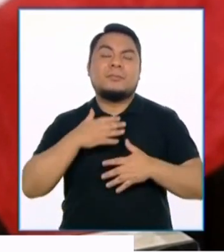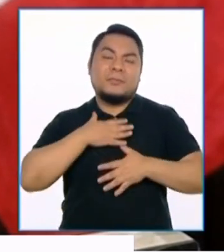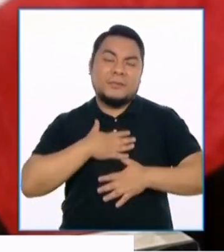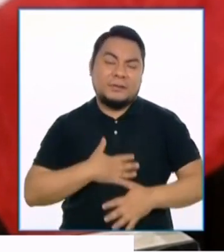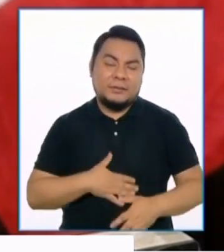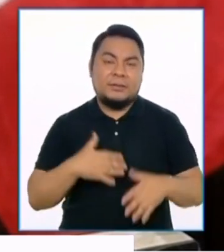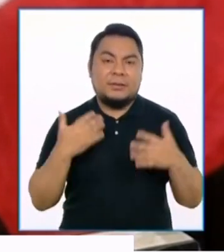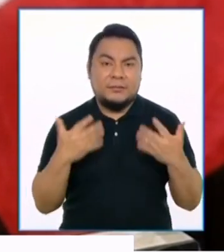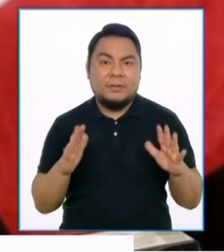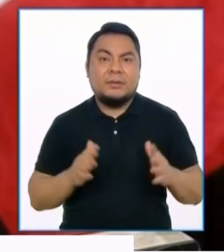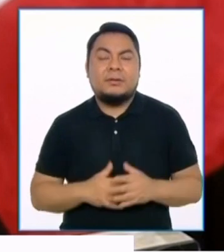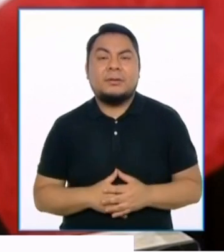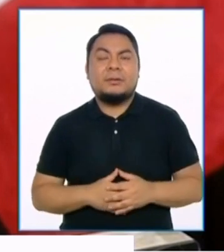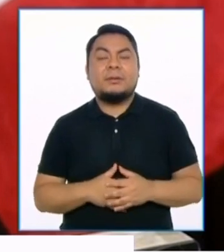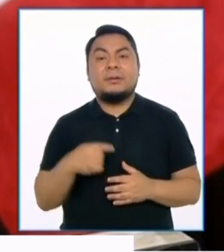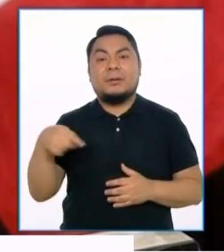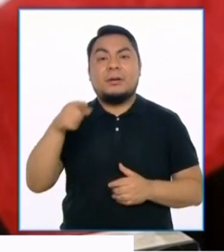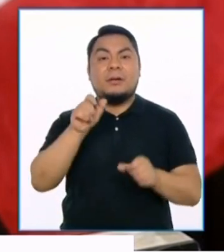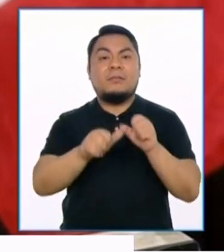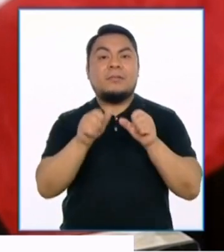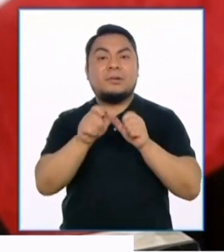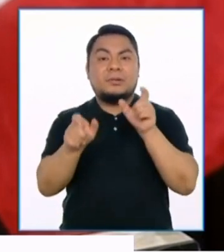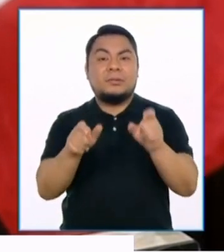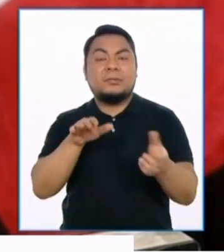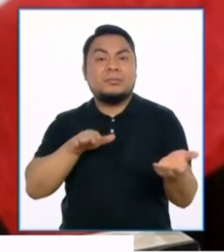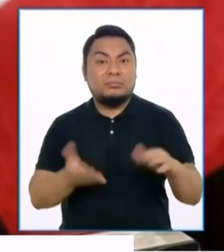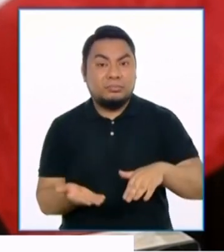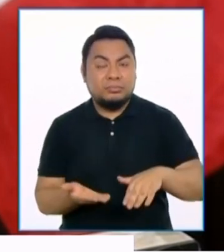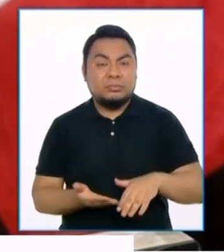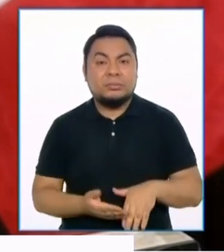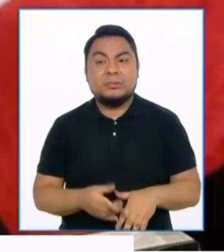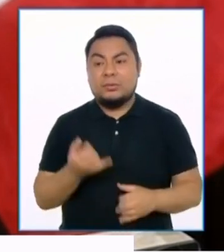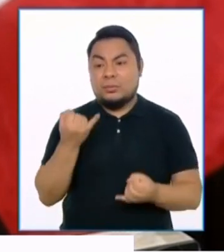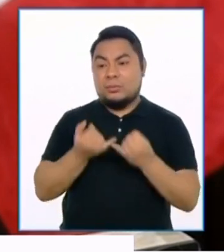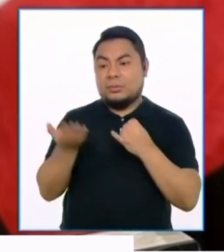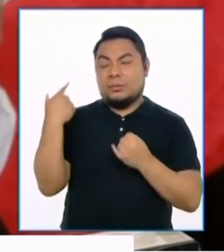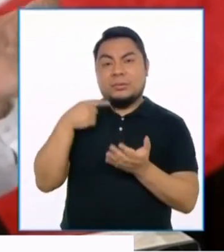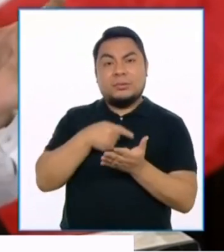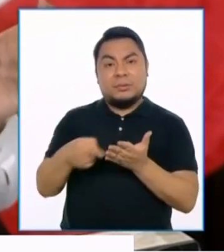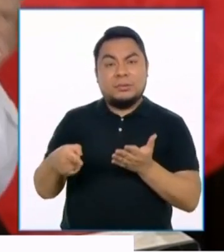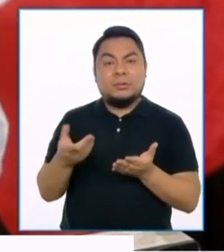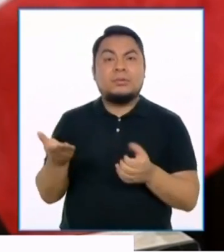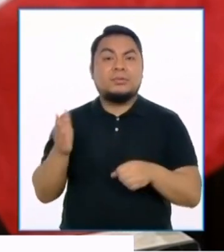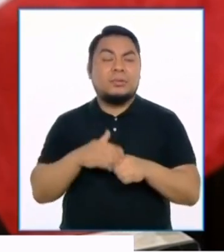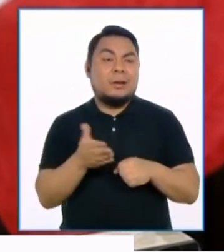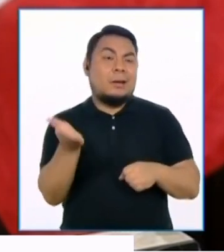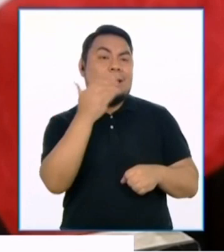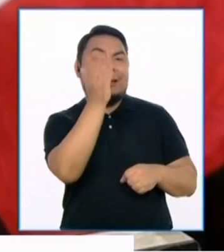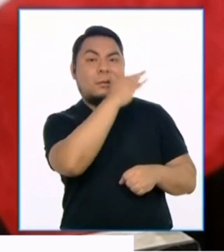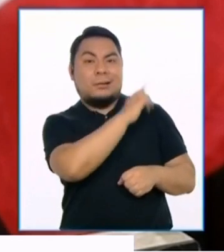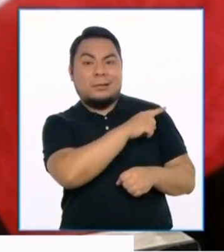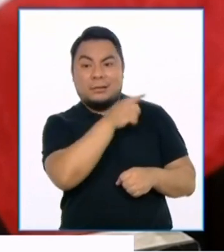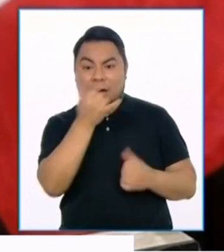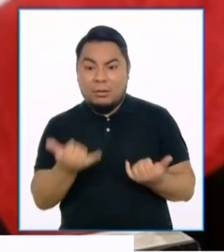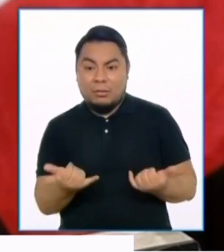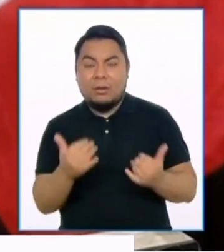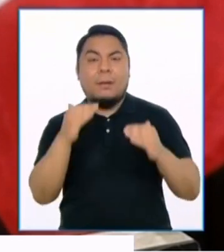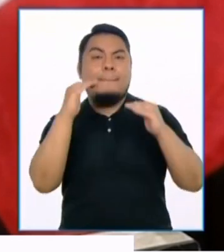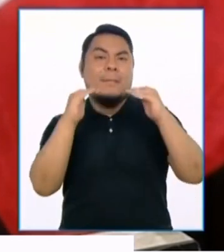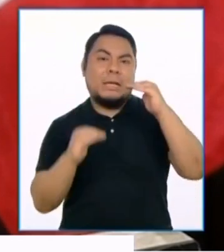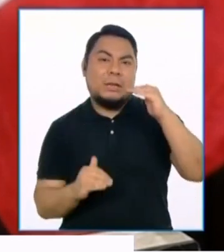Felizmente, la cifra de fallecidos de la última semana respecto a la anterior es sensiblemente